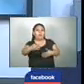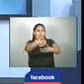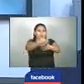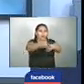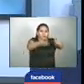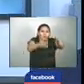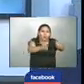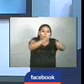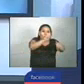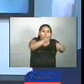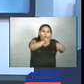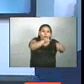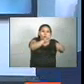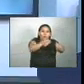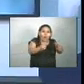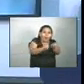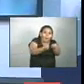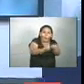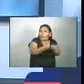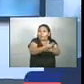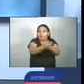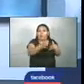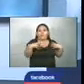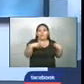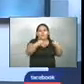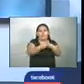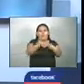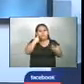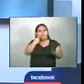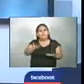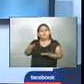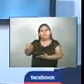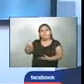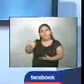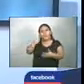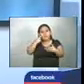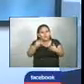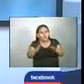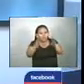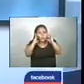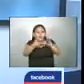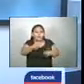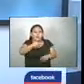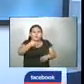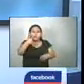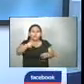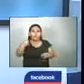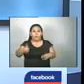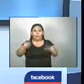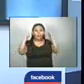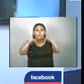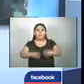bienestar y oportunidades conocidos como cubos. Adelante Aldair, te escuchamos con tu reporte. Buenas noches, bienvenido.